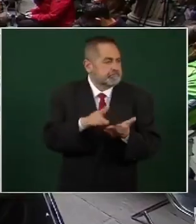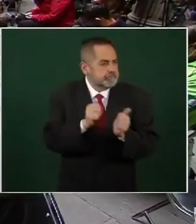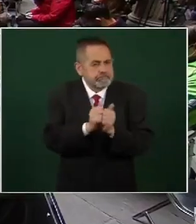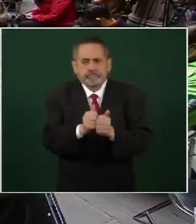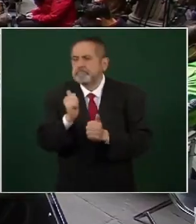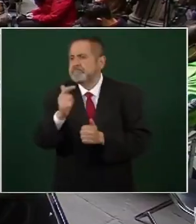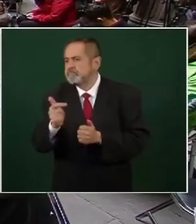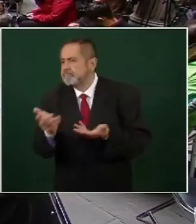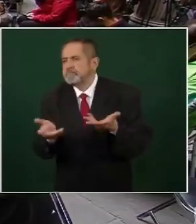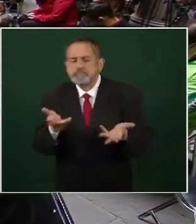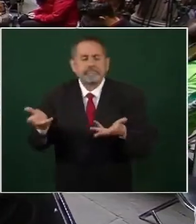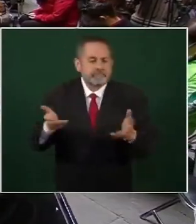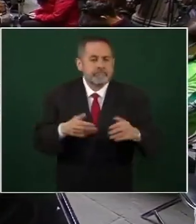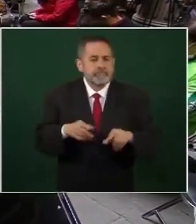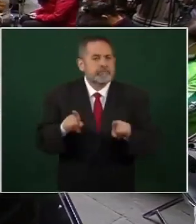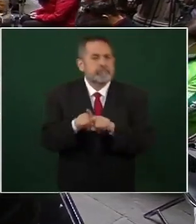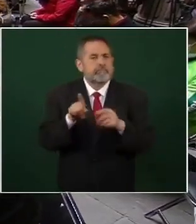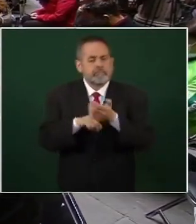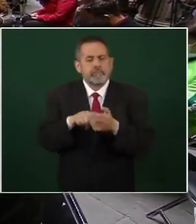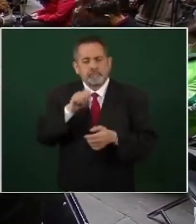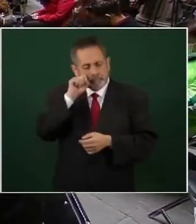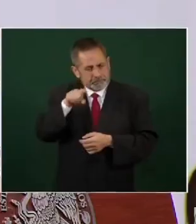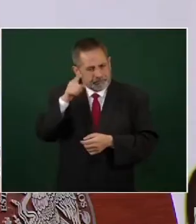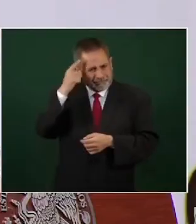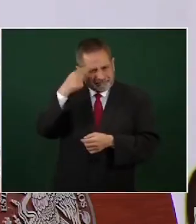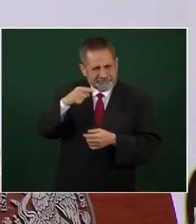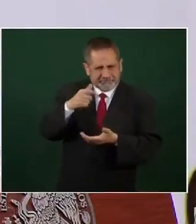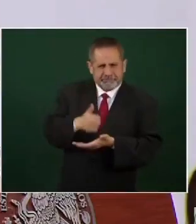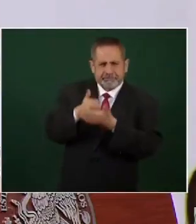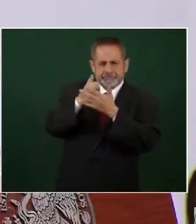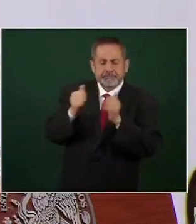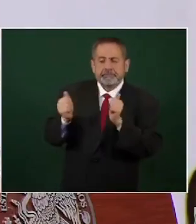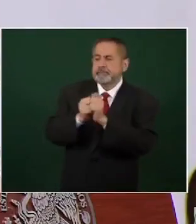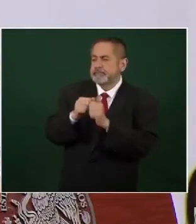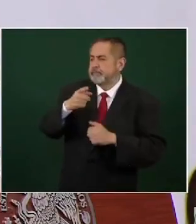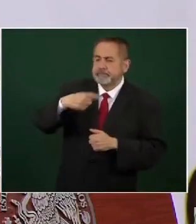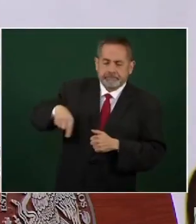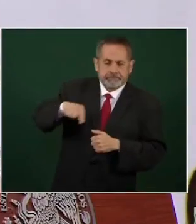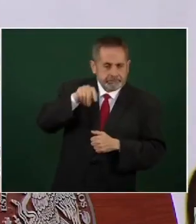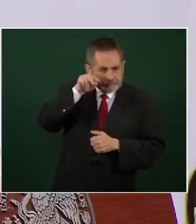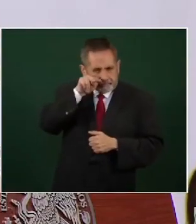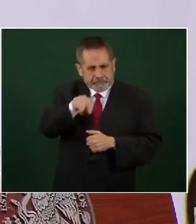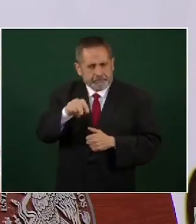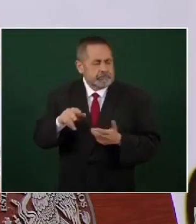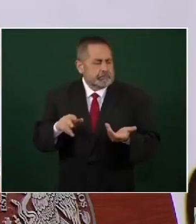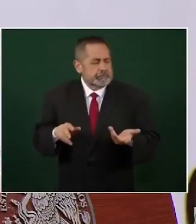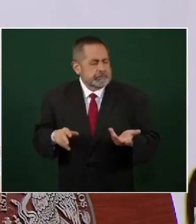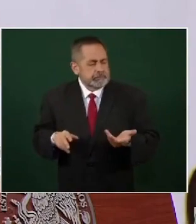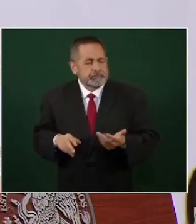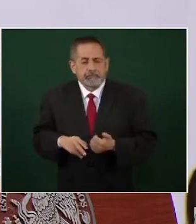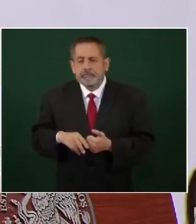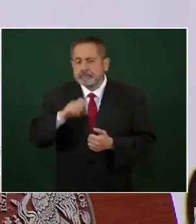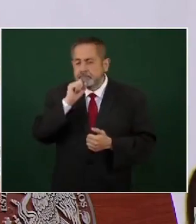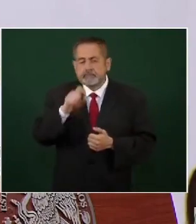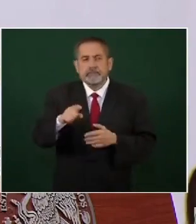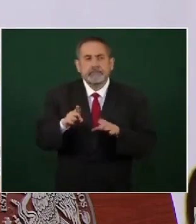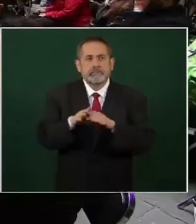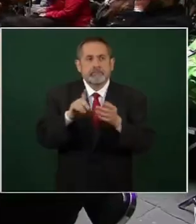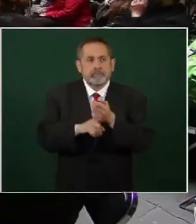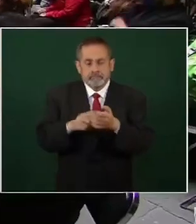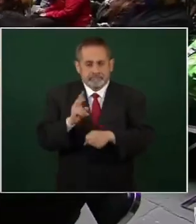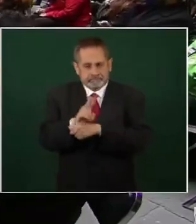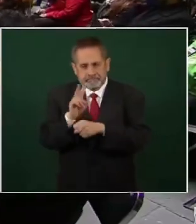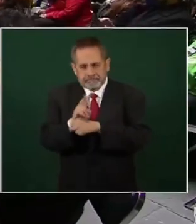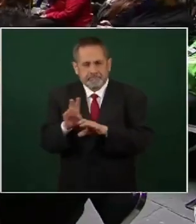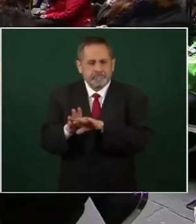participando en algunas de las acciones que se han llevado a cabo. Y sobre todo